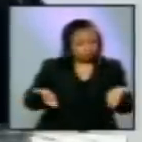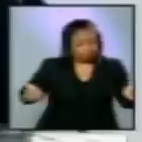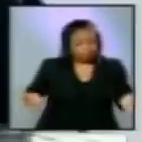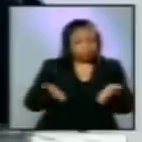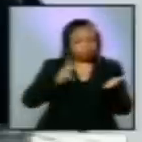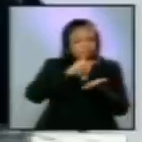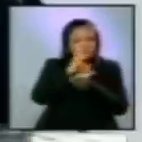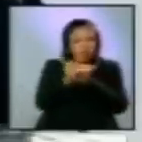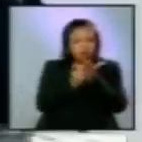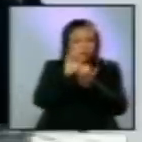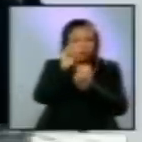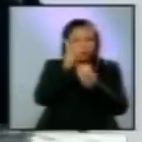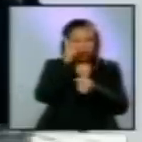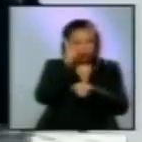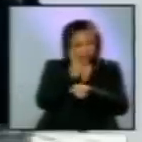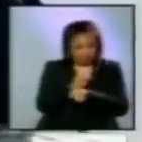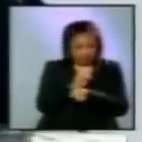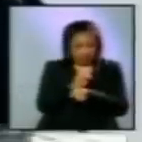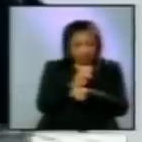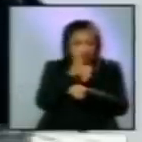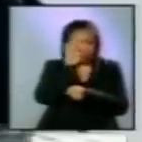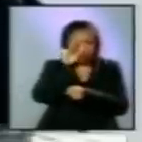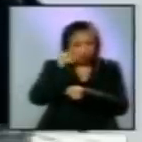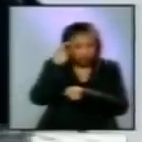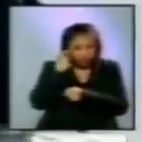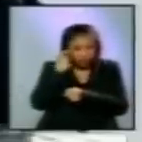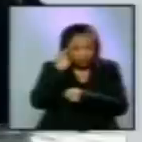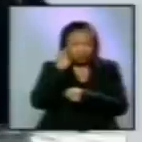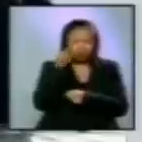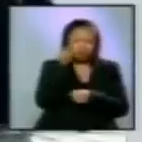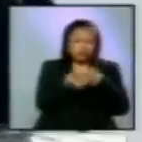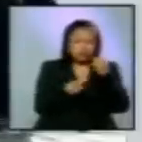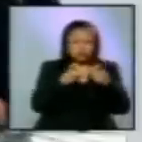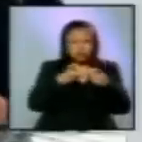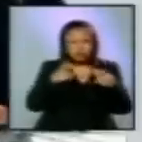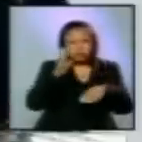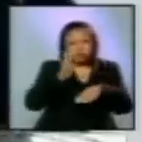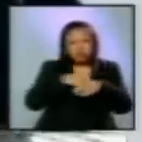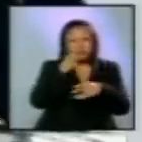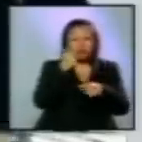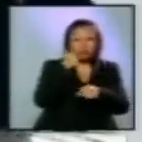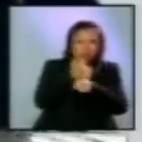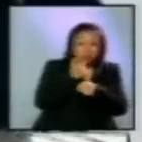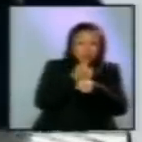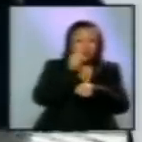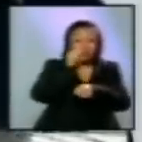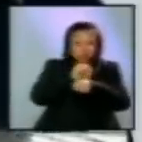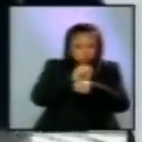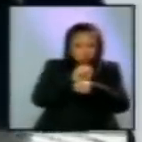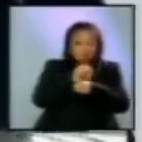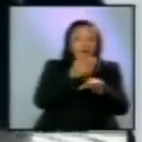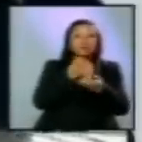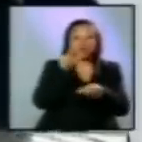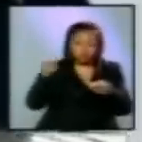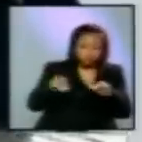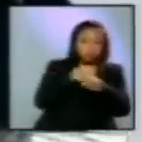Oportunidades. Las becas ampliaron no solamente de primaria a secundaria Las becas se ampliaron de secundaria a